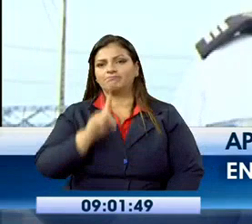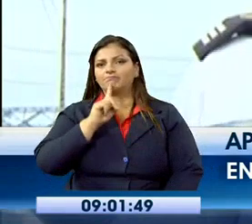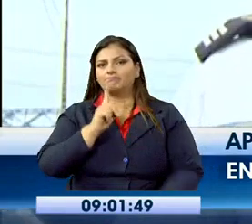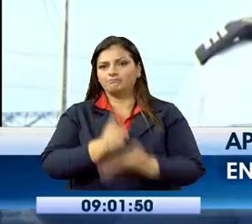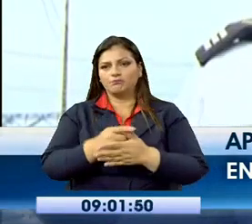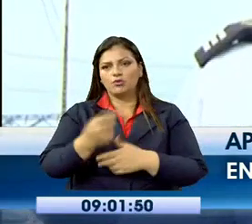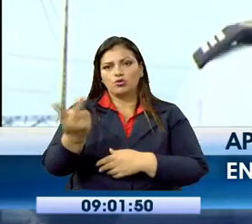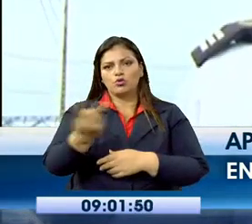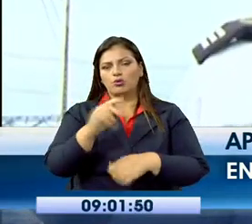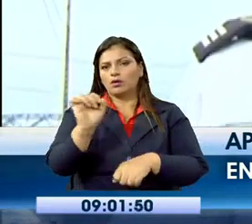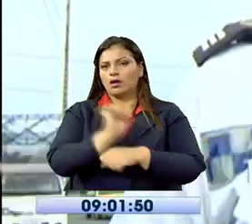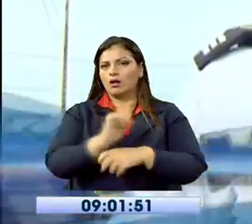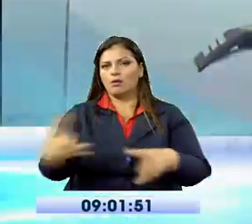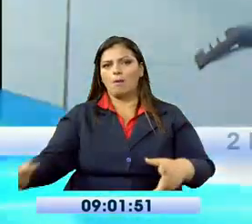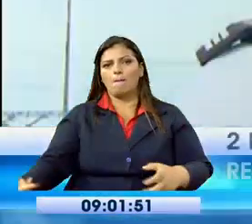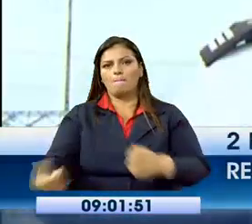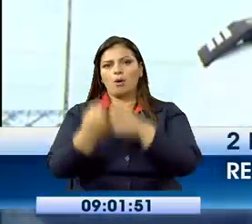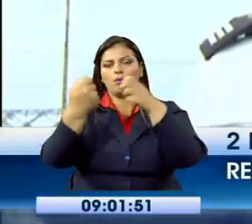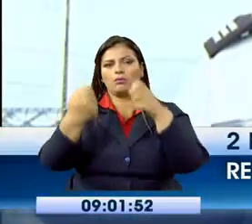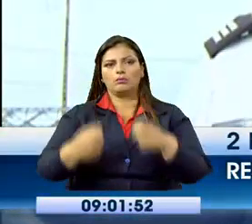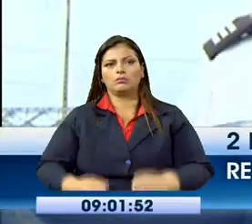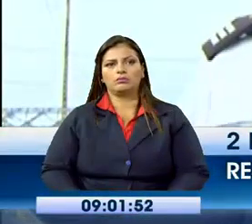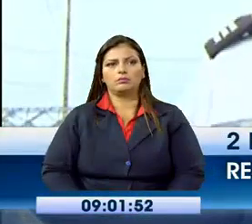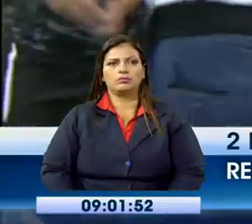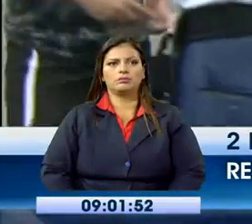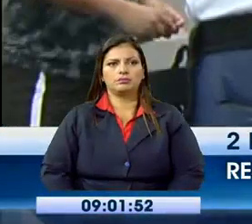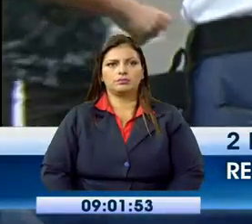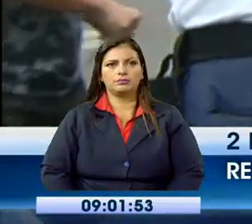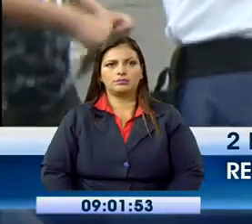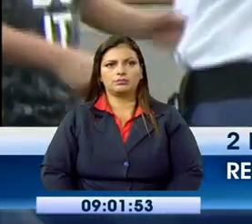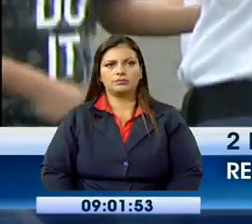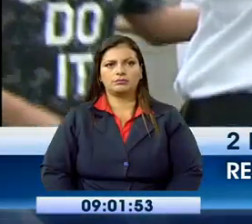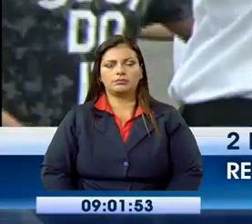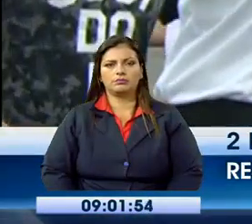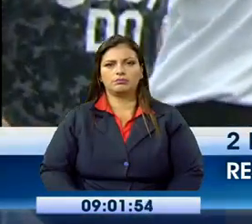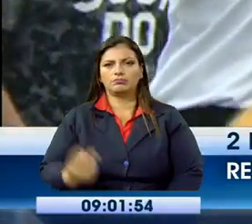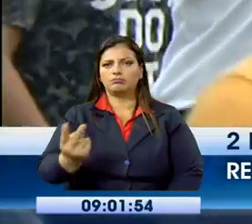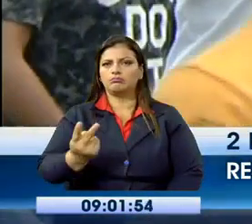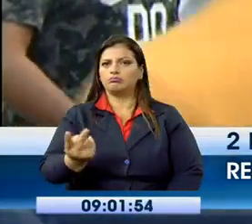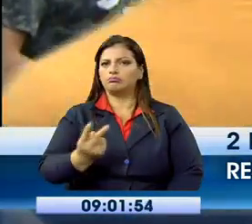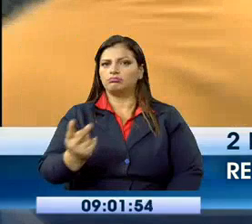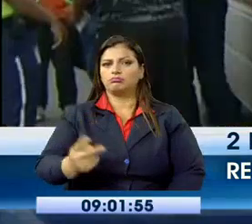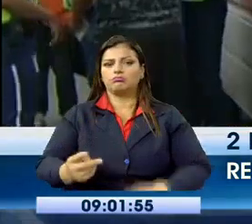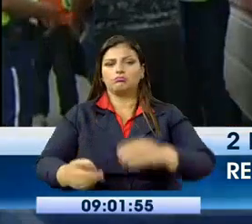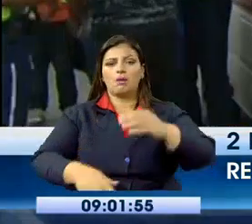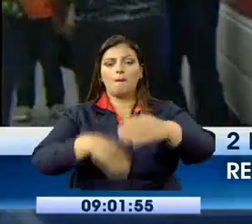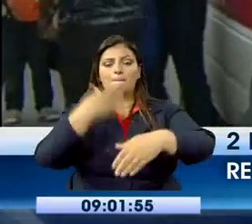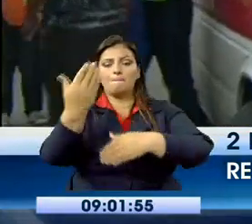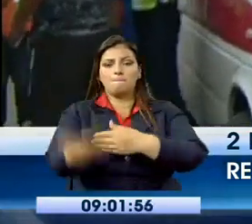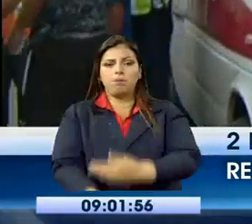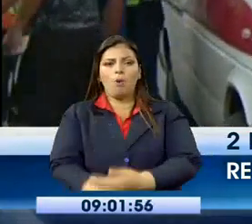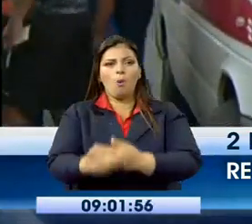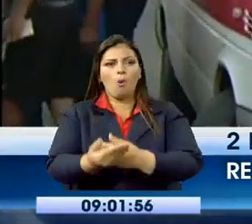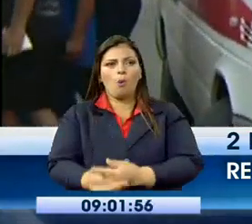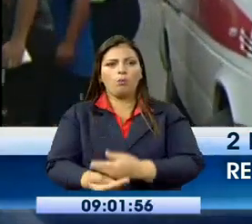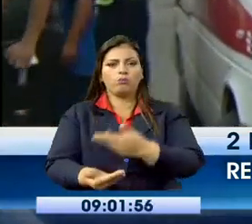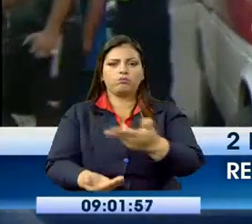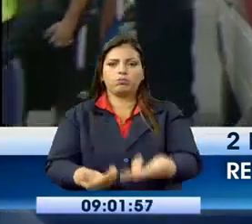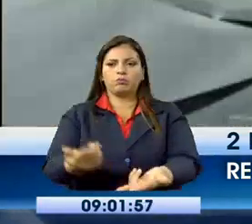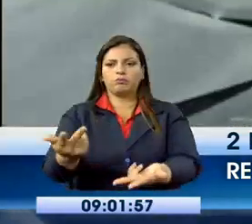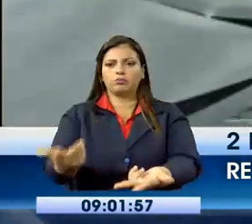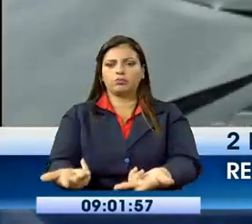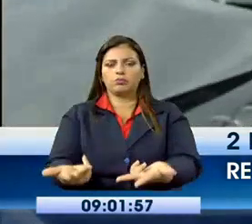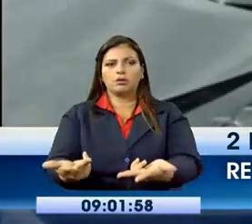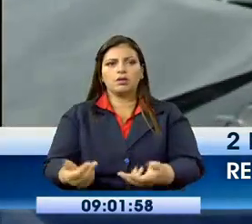otro vehículo, choque lateral, también hubo el respectivo volcamiento. Los automotores fueron trasladados hasta los patios de la ATM y los